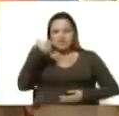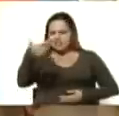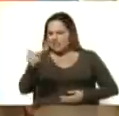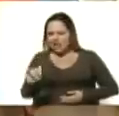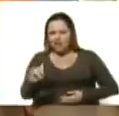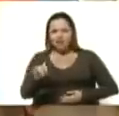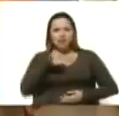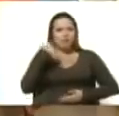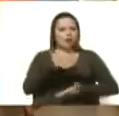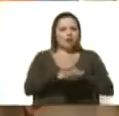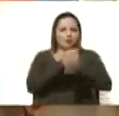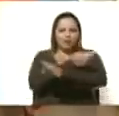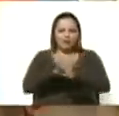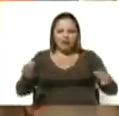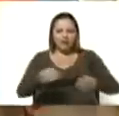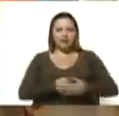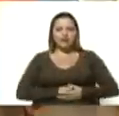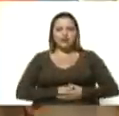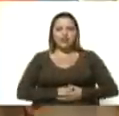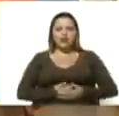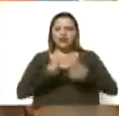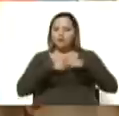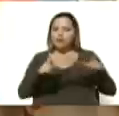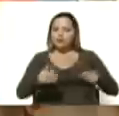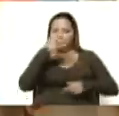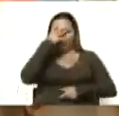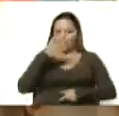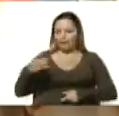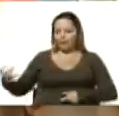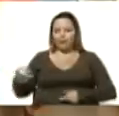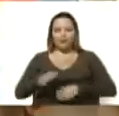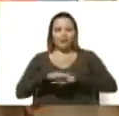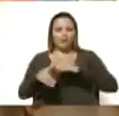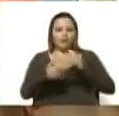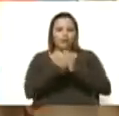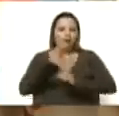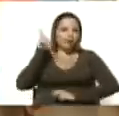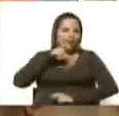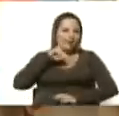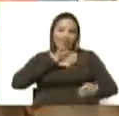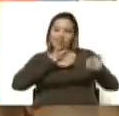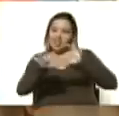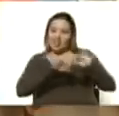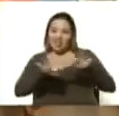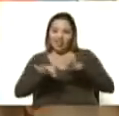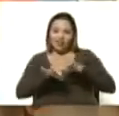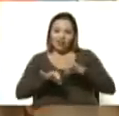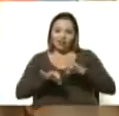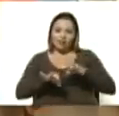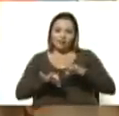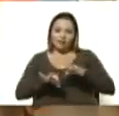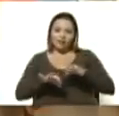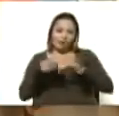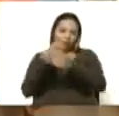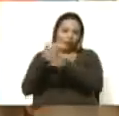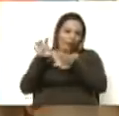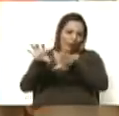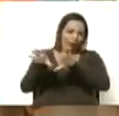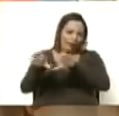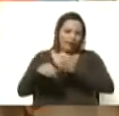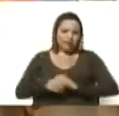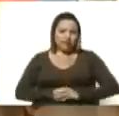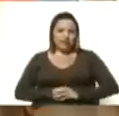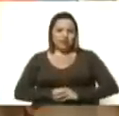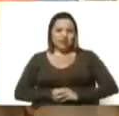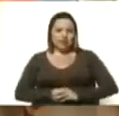pero se les cayó toda la mascarada, todo el teatro bufo que durante